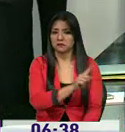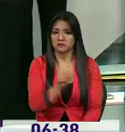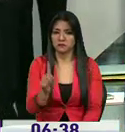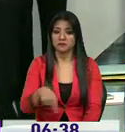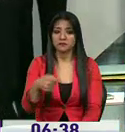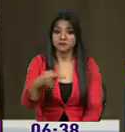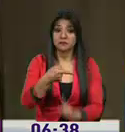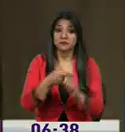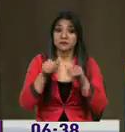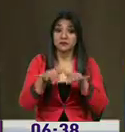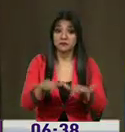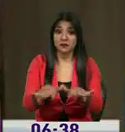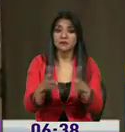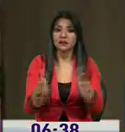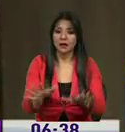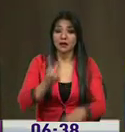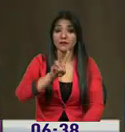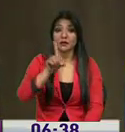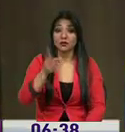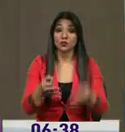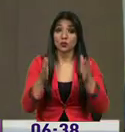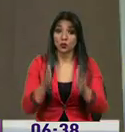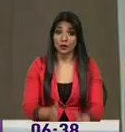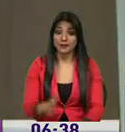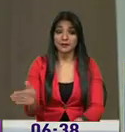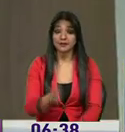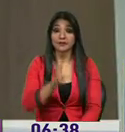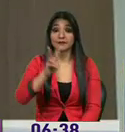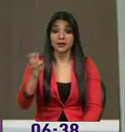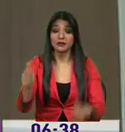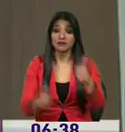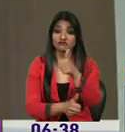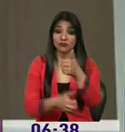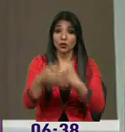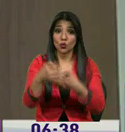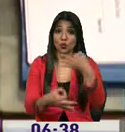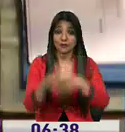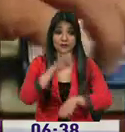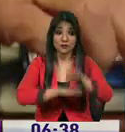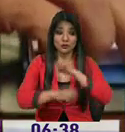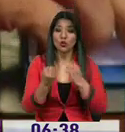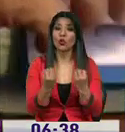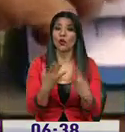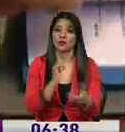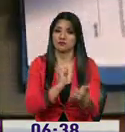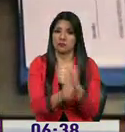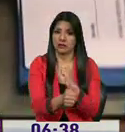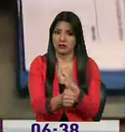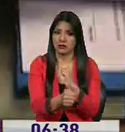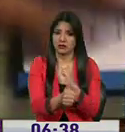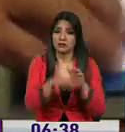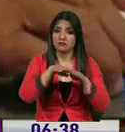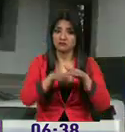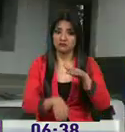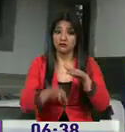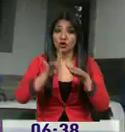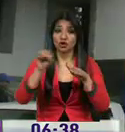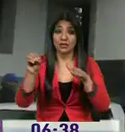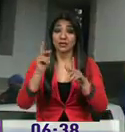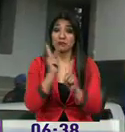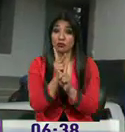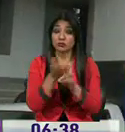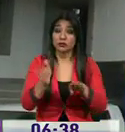se podría conocer cuántos de los 21 jueces y 20 conjueces pasaron el reto. Quienes obtengan menos de 80 puntos sobre